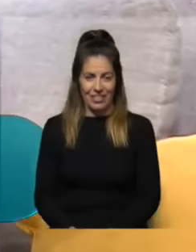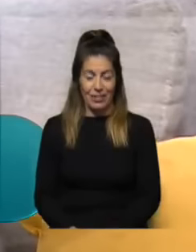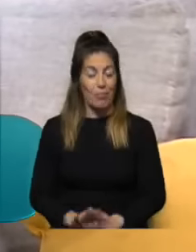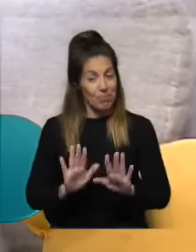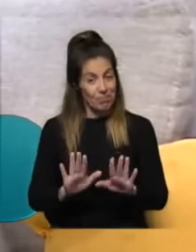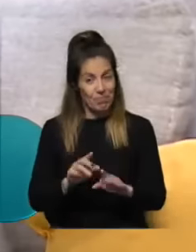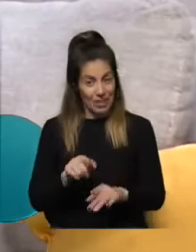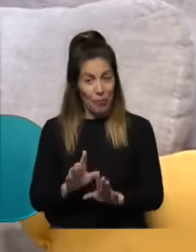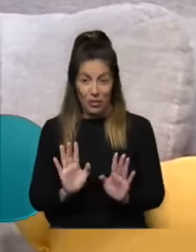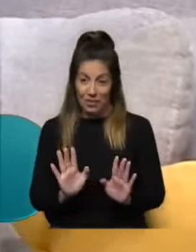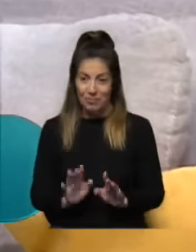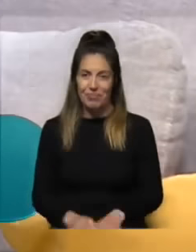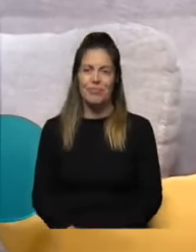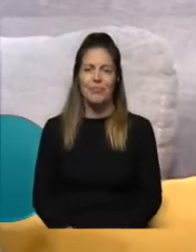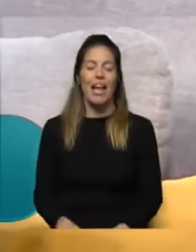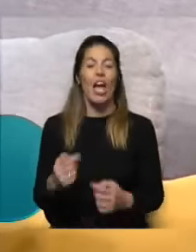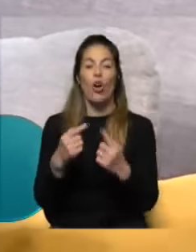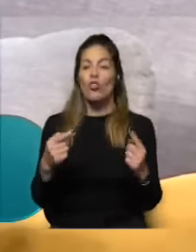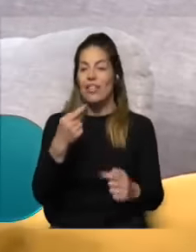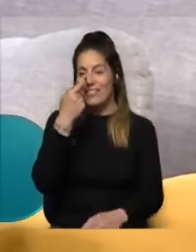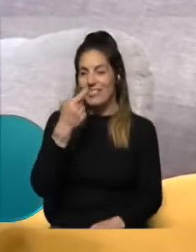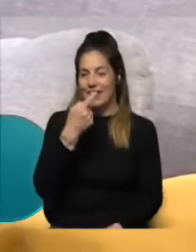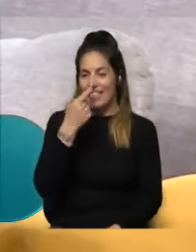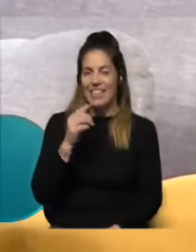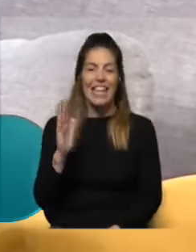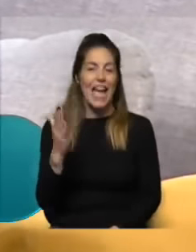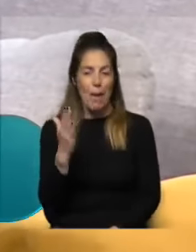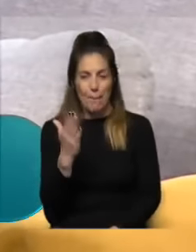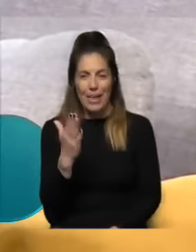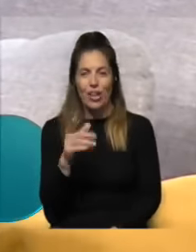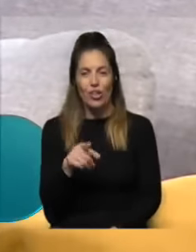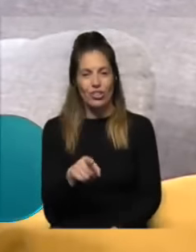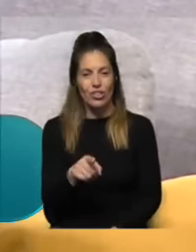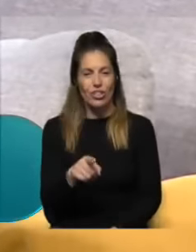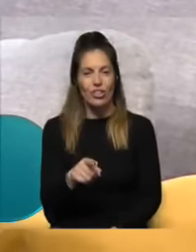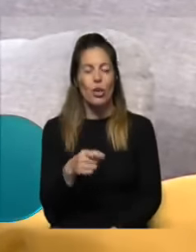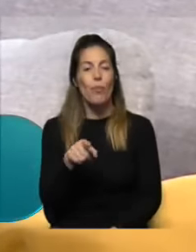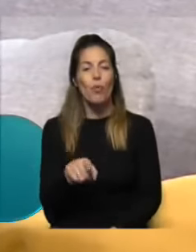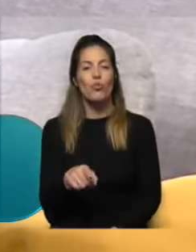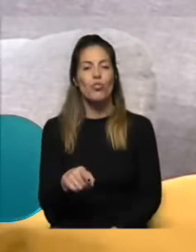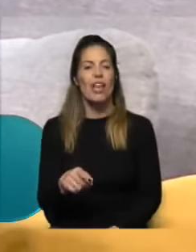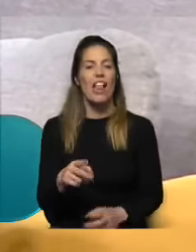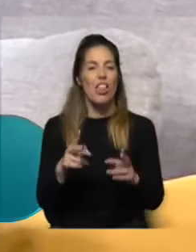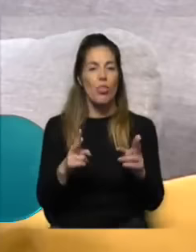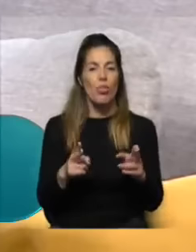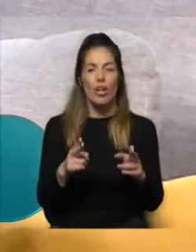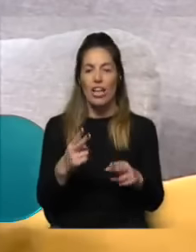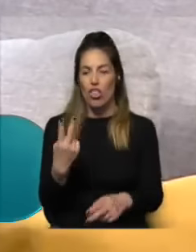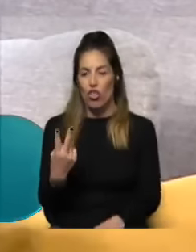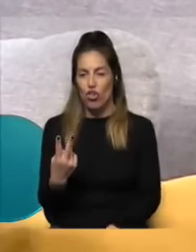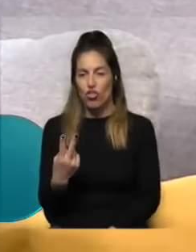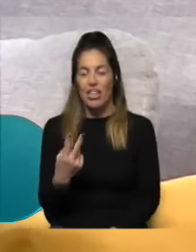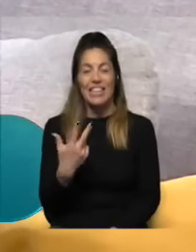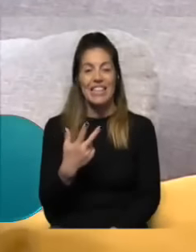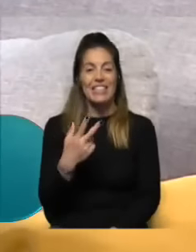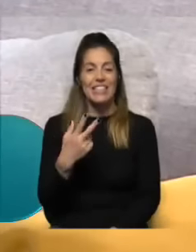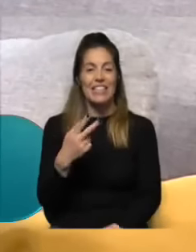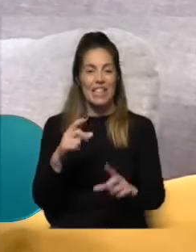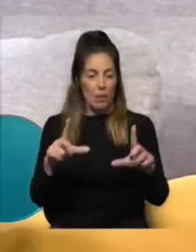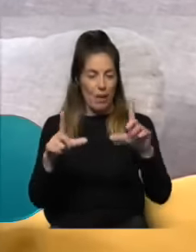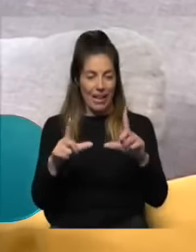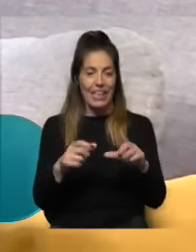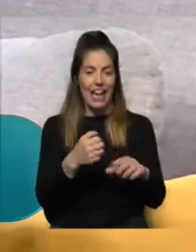Bien, vamos. Hay unas cosas interesantes de los espejos que está en el. Yo le puse acá bloque 2, que son tres imágenes sueltas A, B y C, que